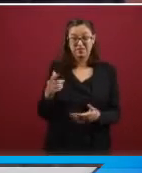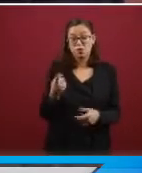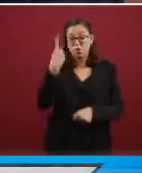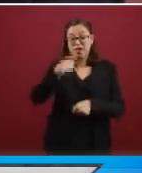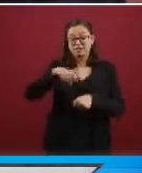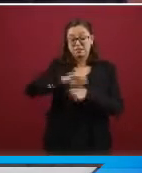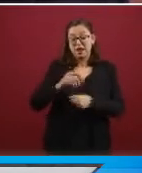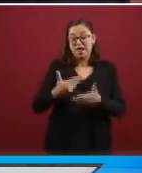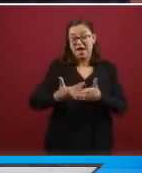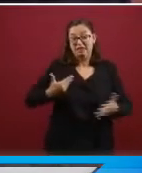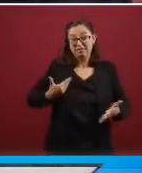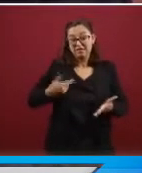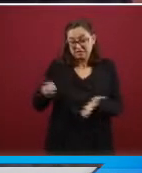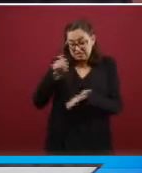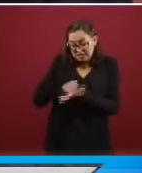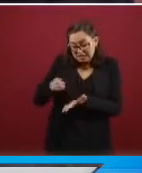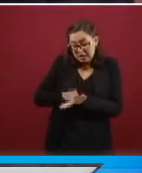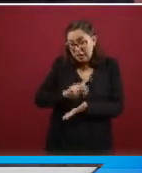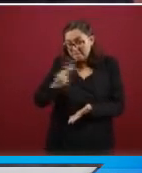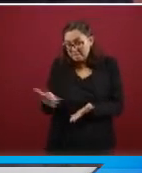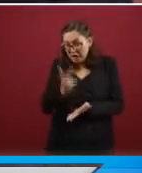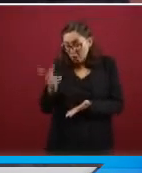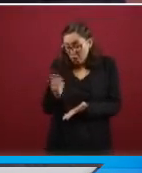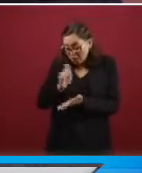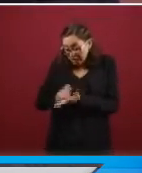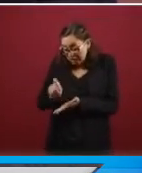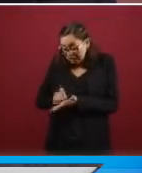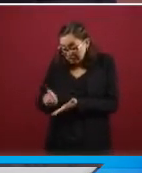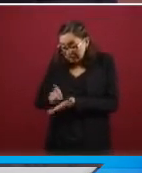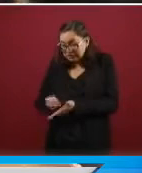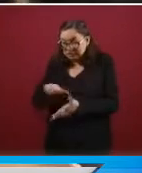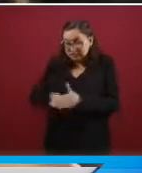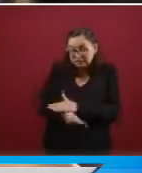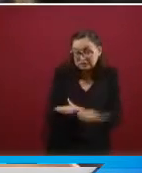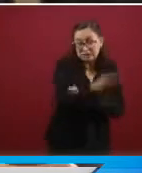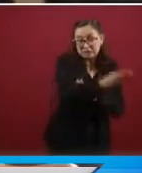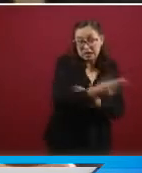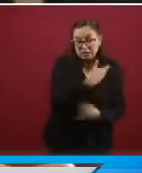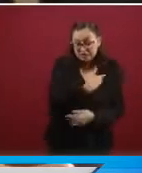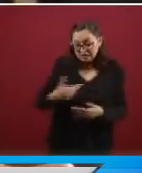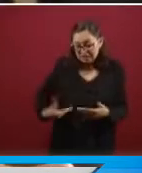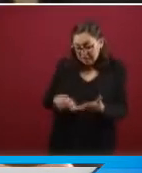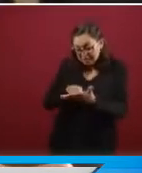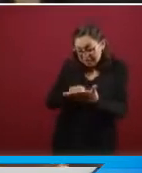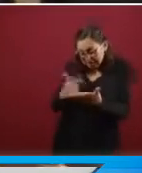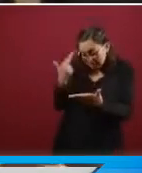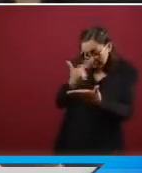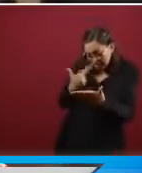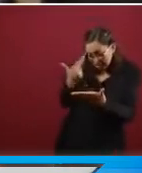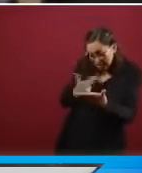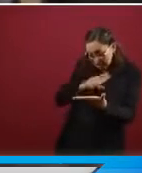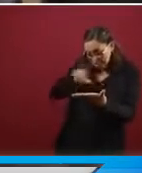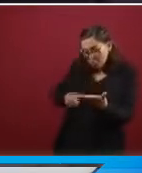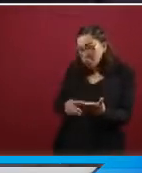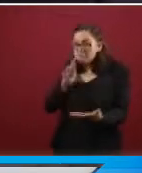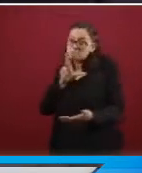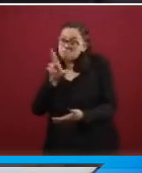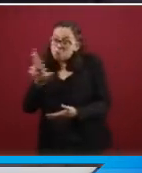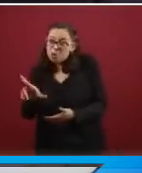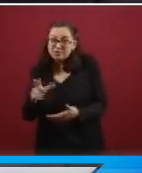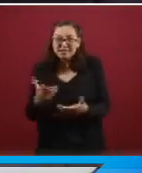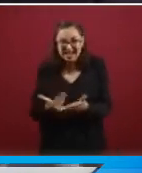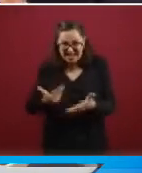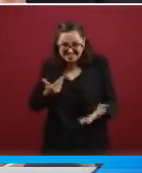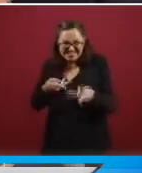comunicación convencionales y había exclusivas con estos medios. Ahora la gente decide con quién y cómo informarse. De manera insólita, el reportero de